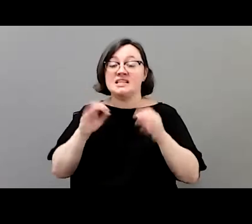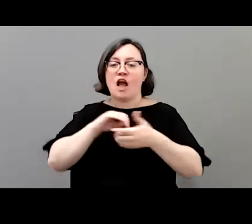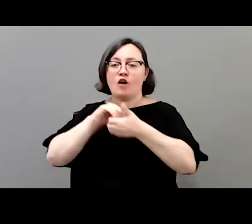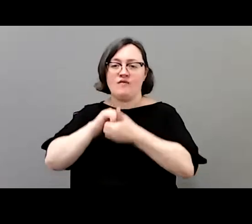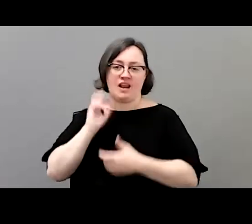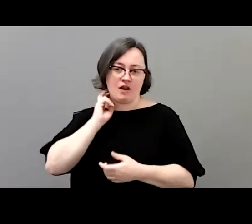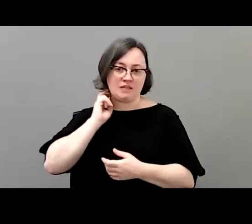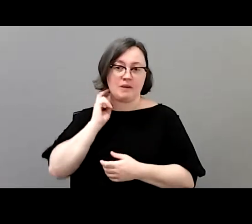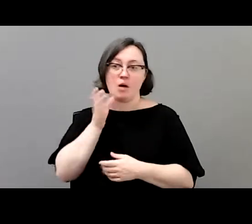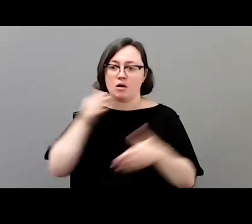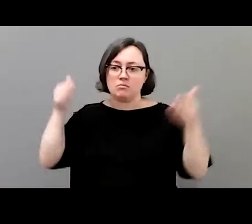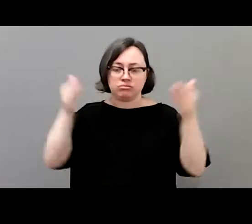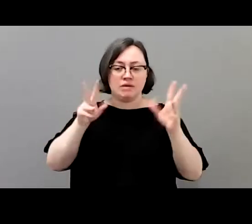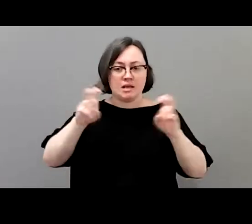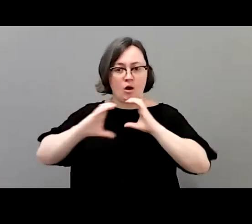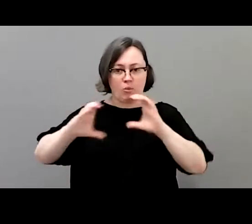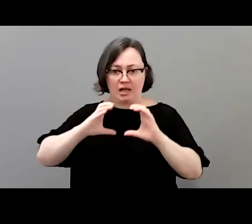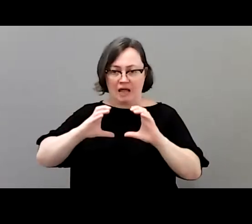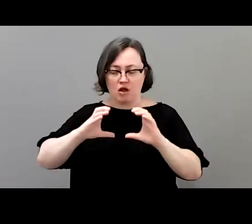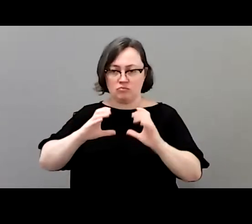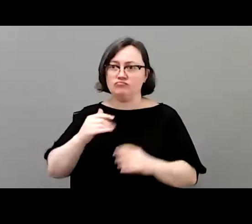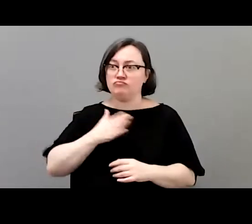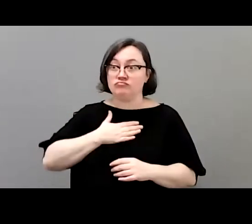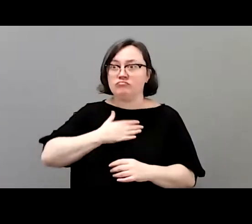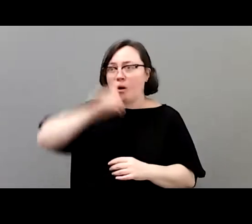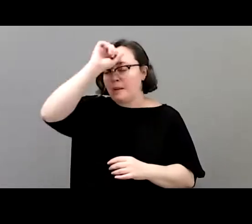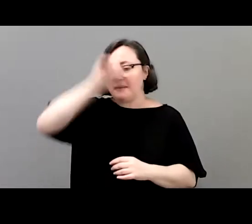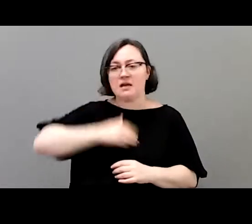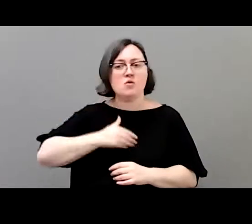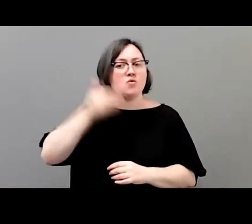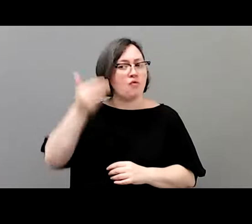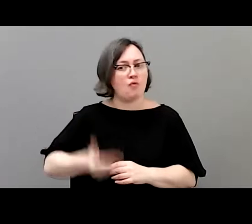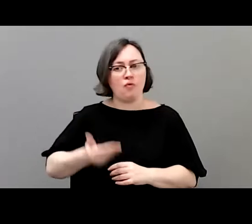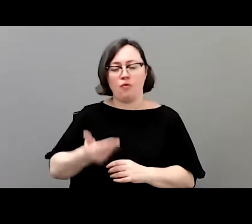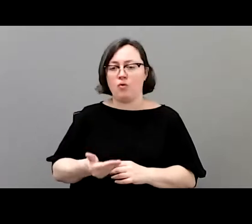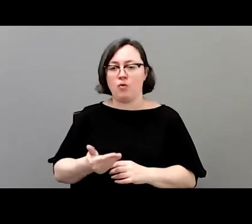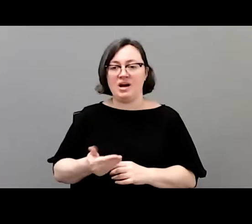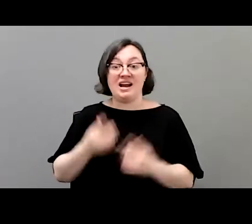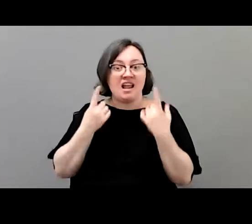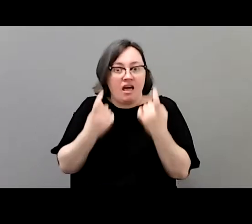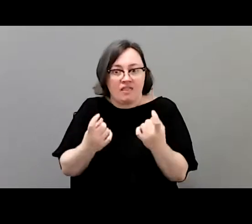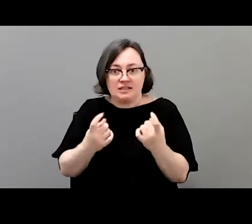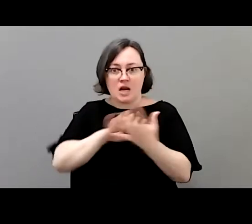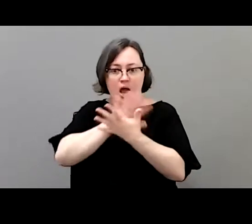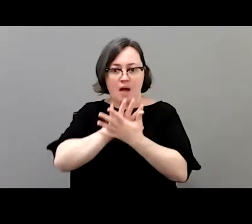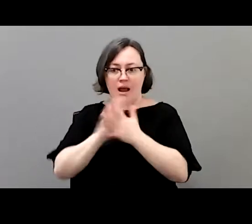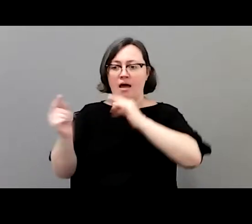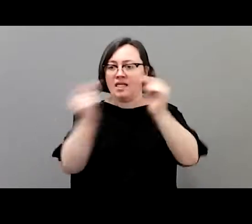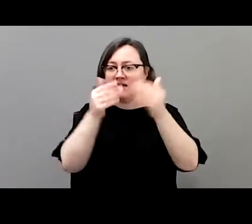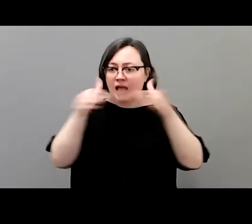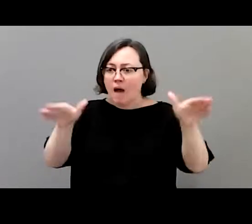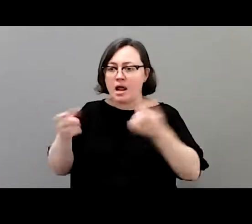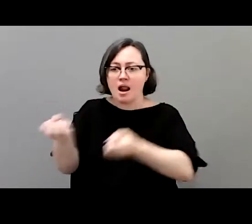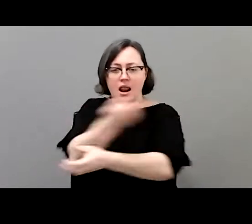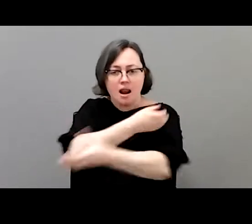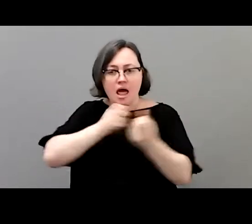Confederación por poner el foco en este tema, que a mí me parece fundamental y necesario que se abra el debate, que hablemos de esto,